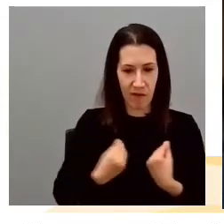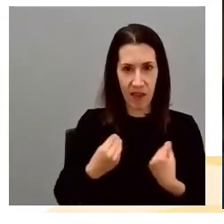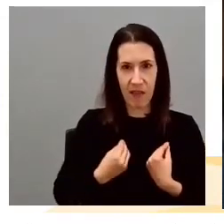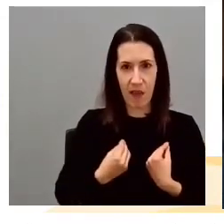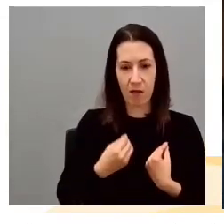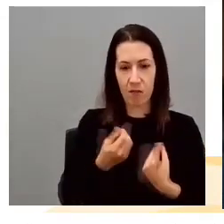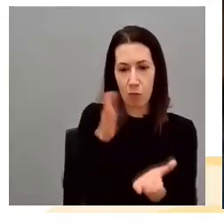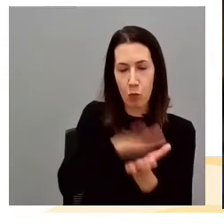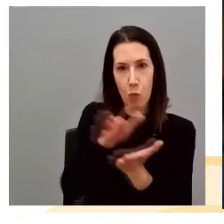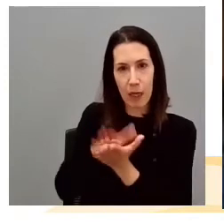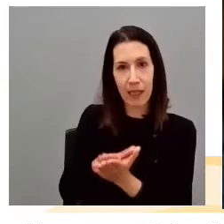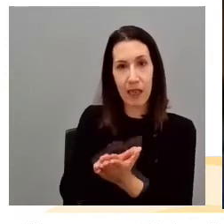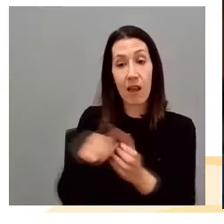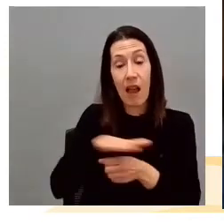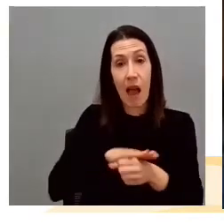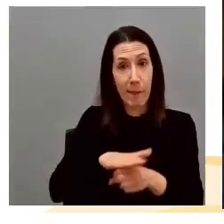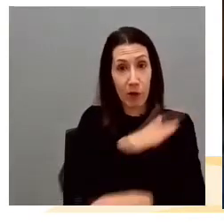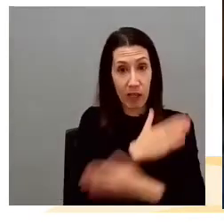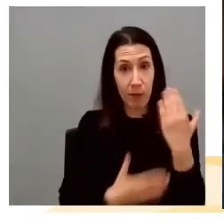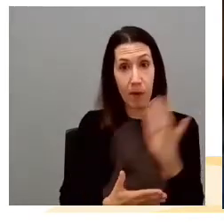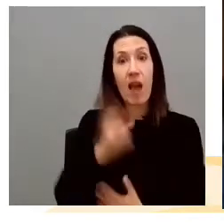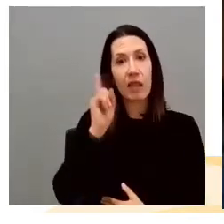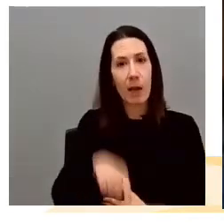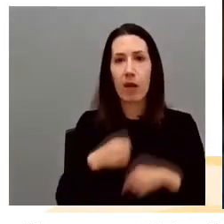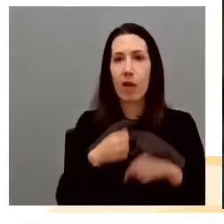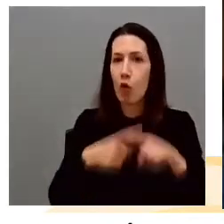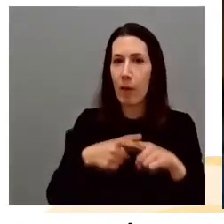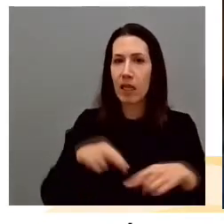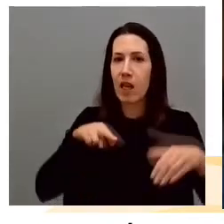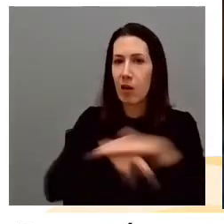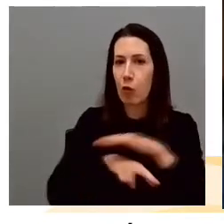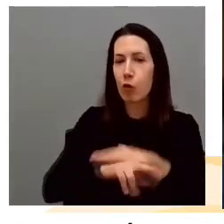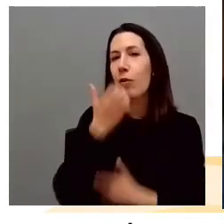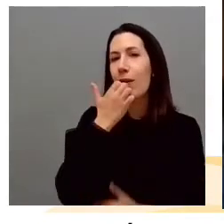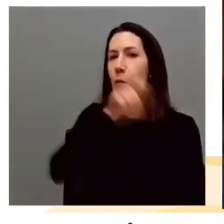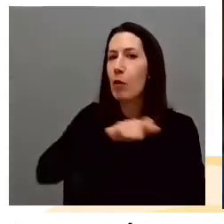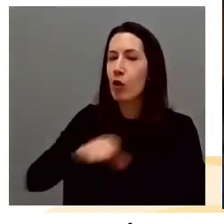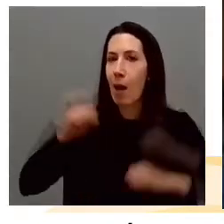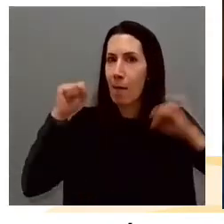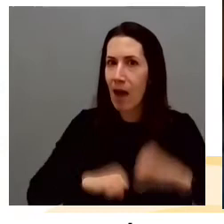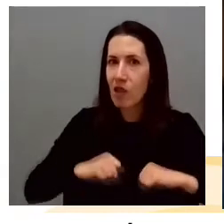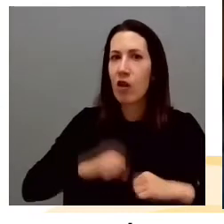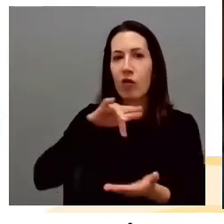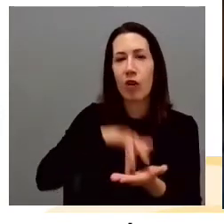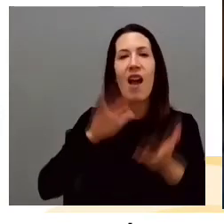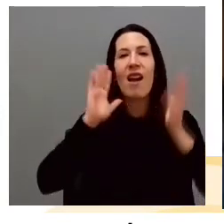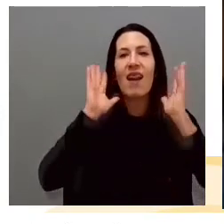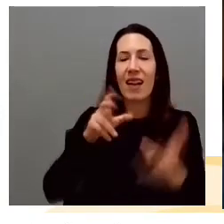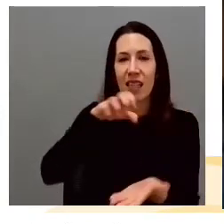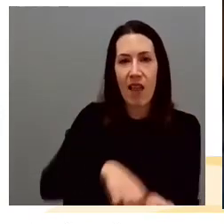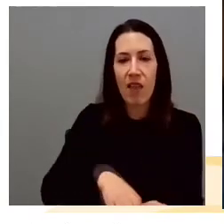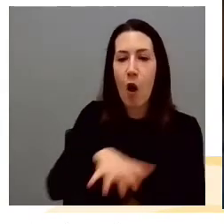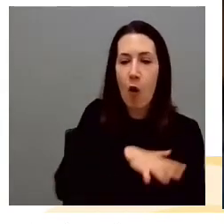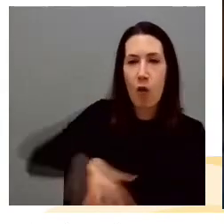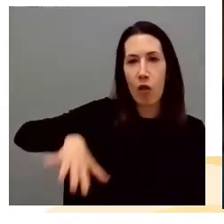el mundo de la discapacidad, que también comparte recursos como las personas mayores, con residencias, con establecimientos de vida